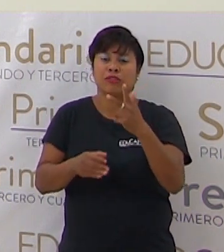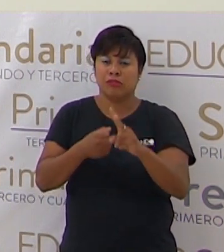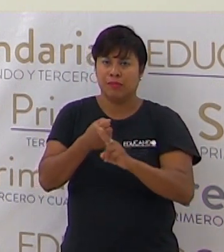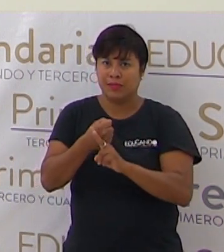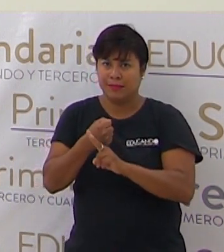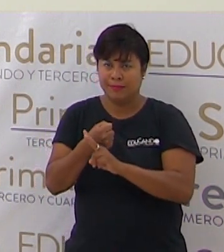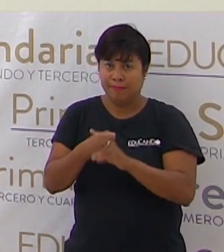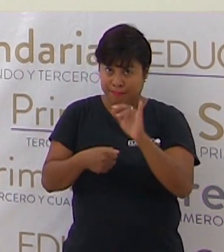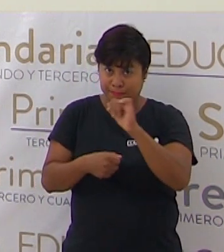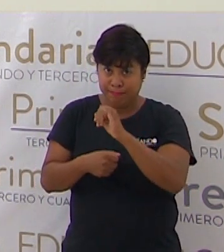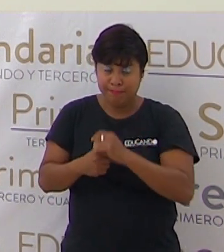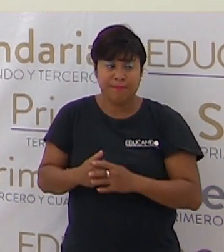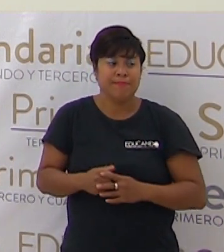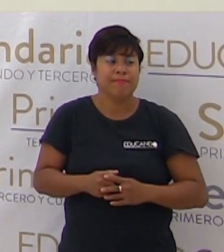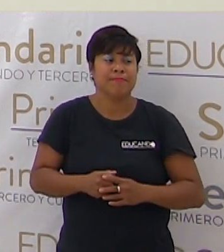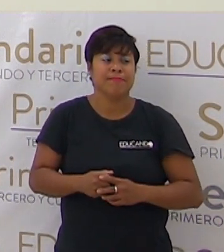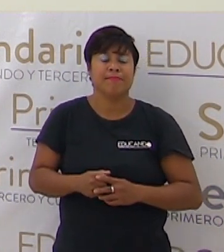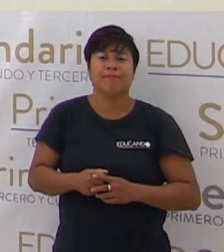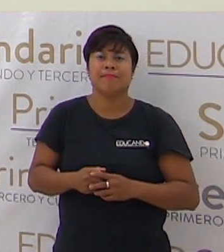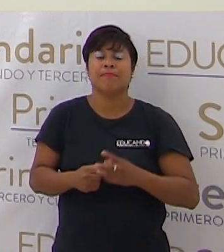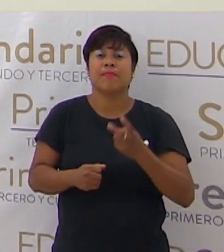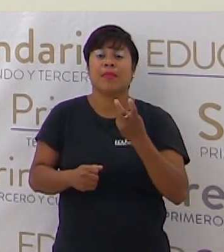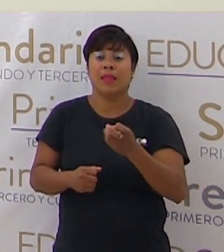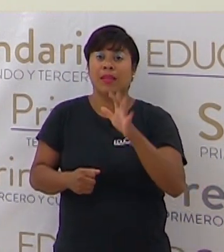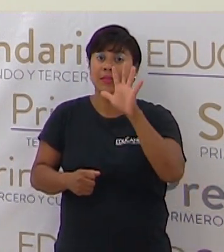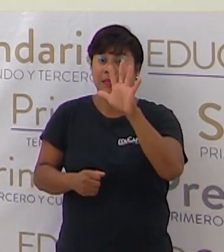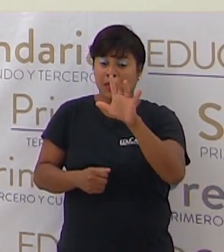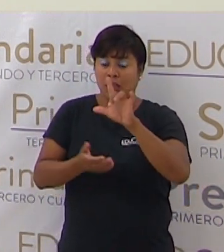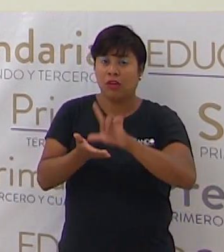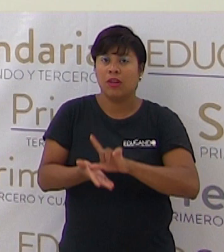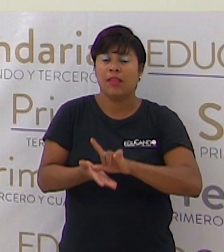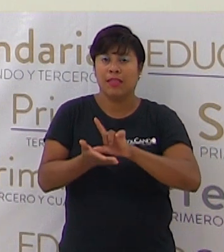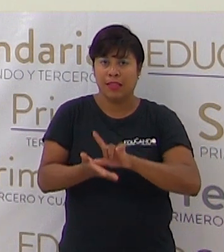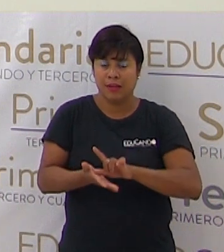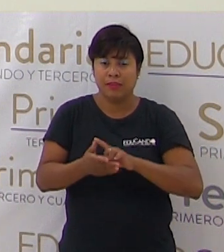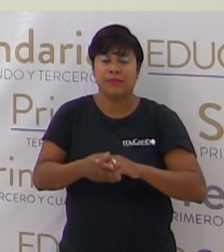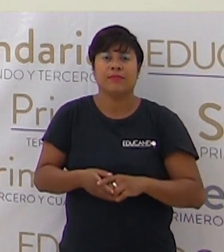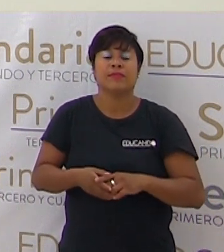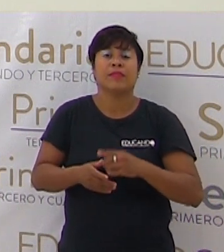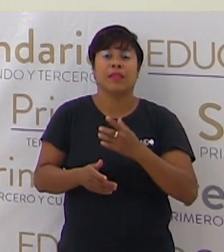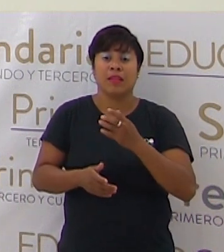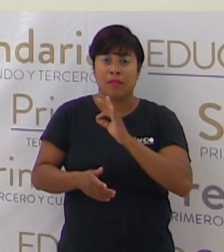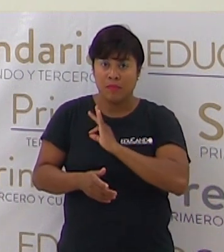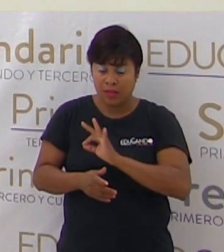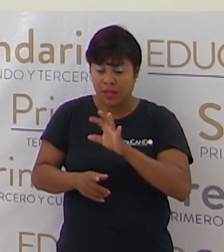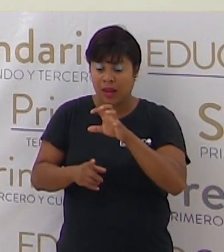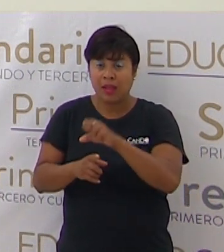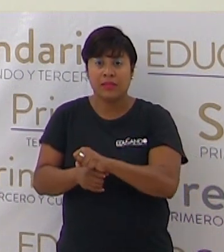vasos. ¿Sí? A 5 litros le caben